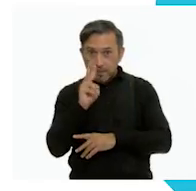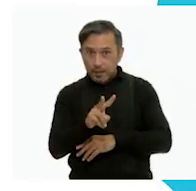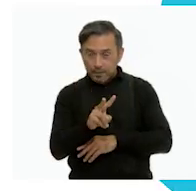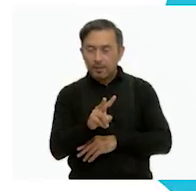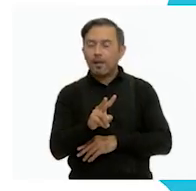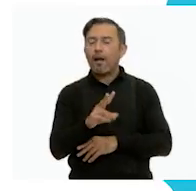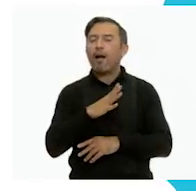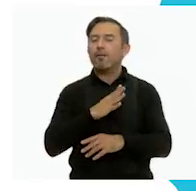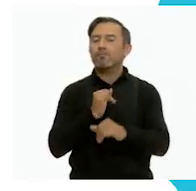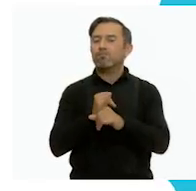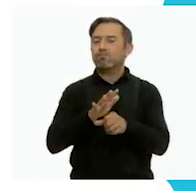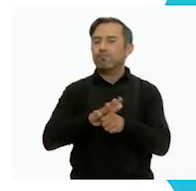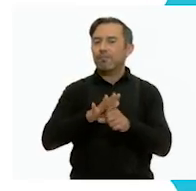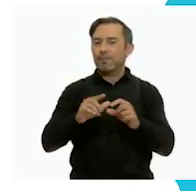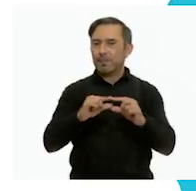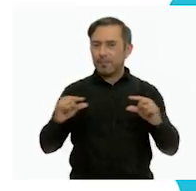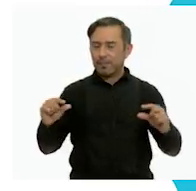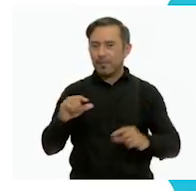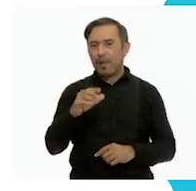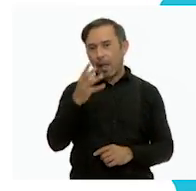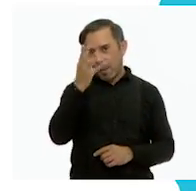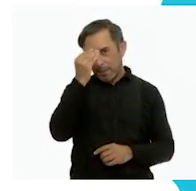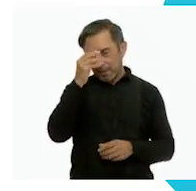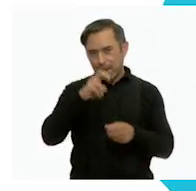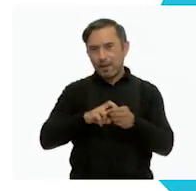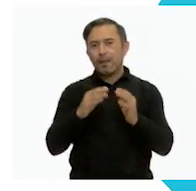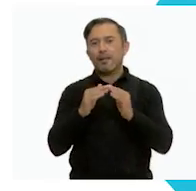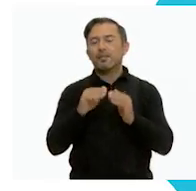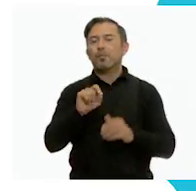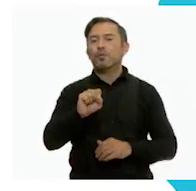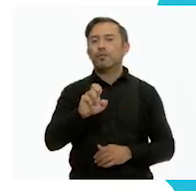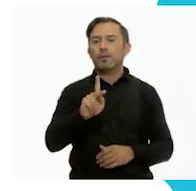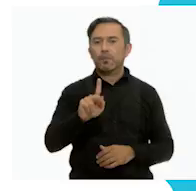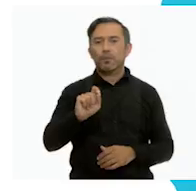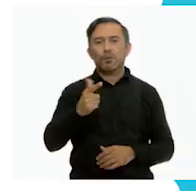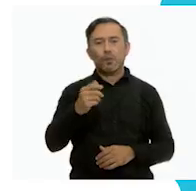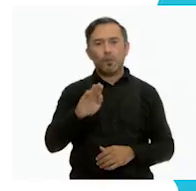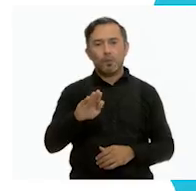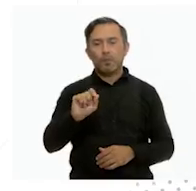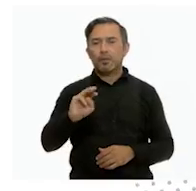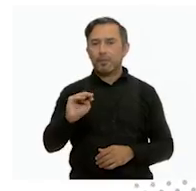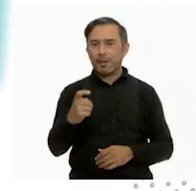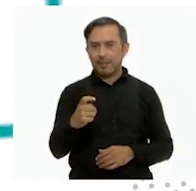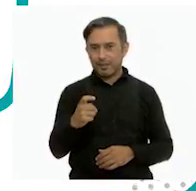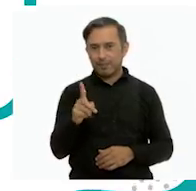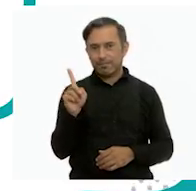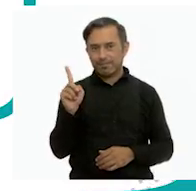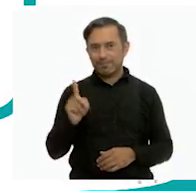la siguiente liga: aprendeencasa.sep.gob.mx.